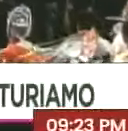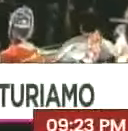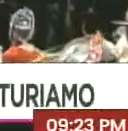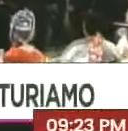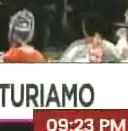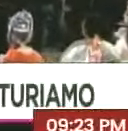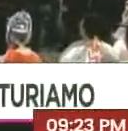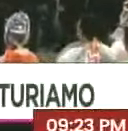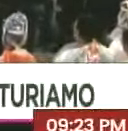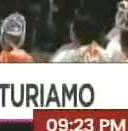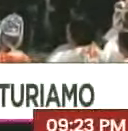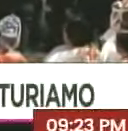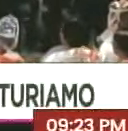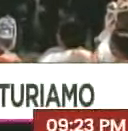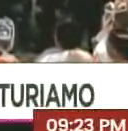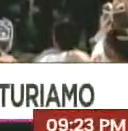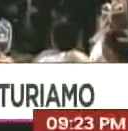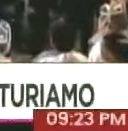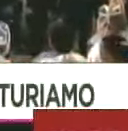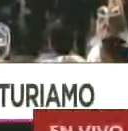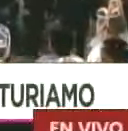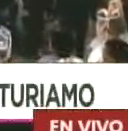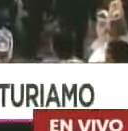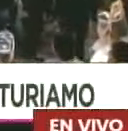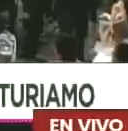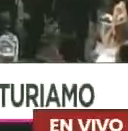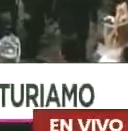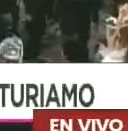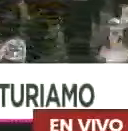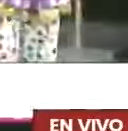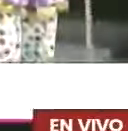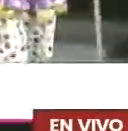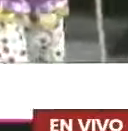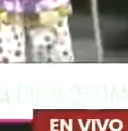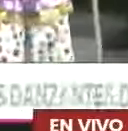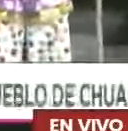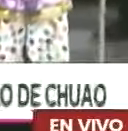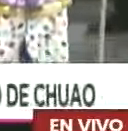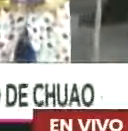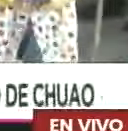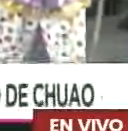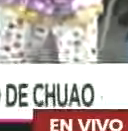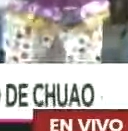De Turiamo y estamos recibiendo a los Diablos Danzantes de Chuao, el pueblo de Chuao.